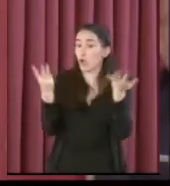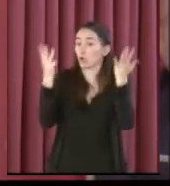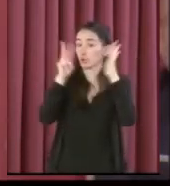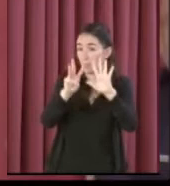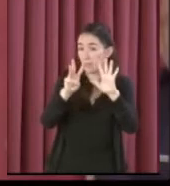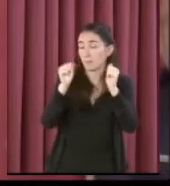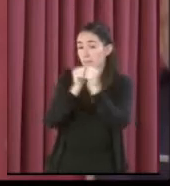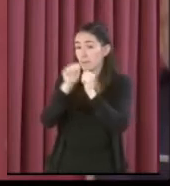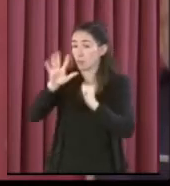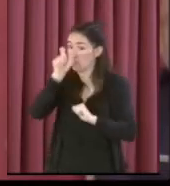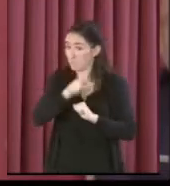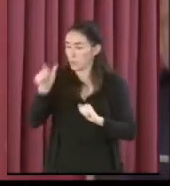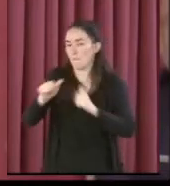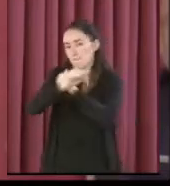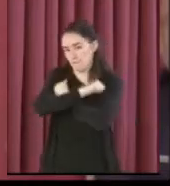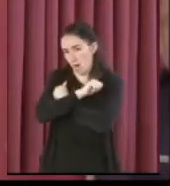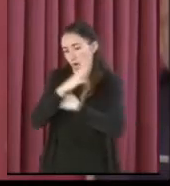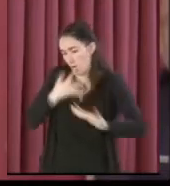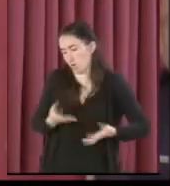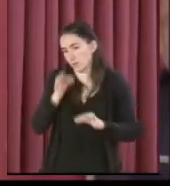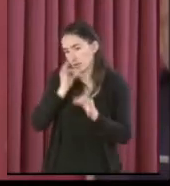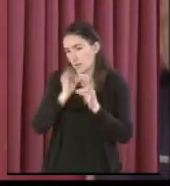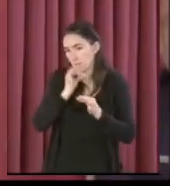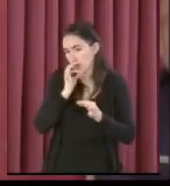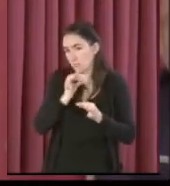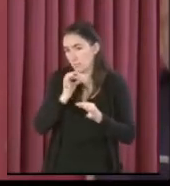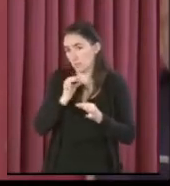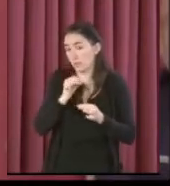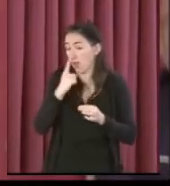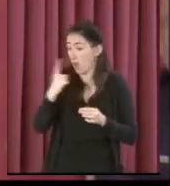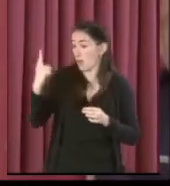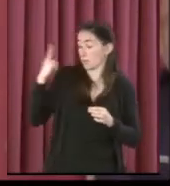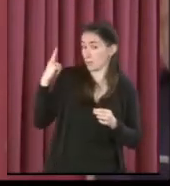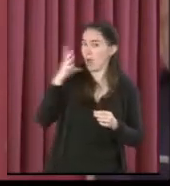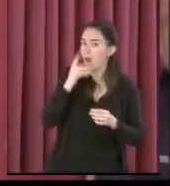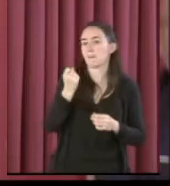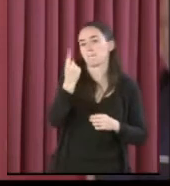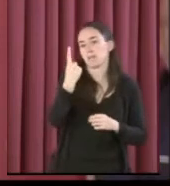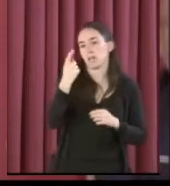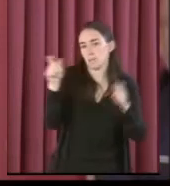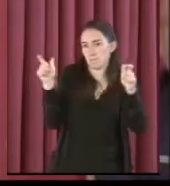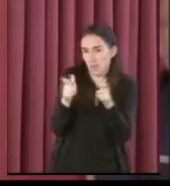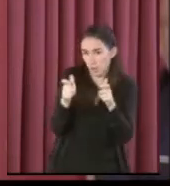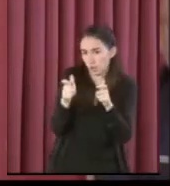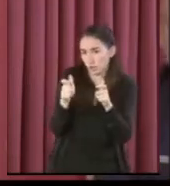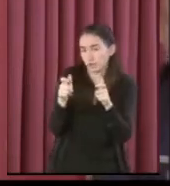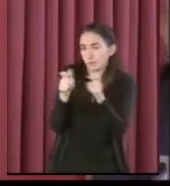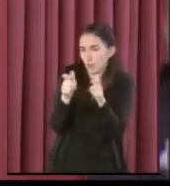en situación de desempleo. 1.139 menos que hace un año, 2.987 menos que hace